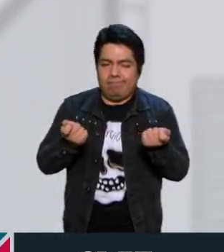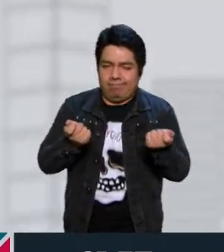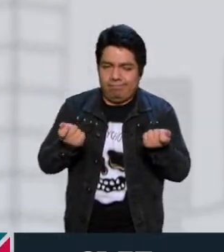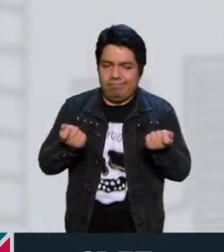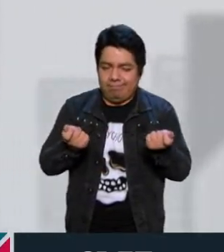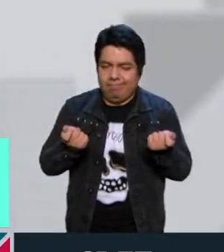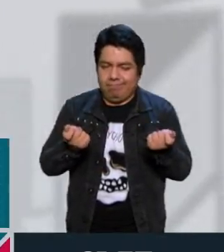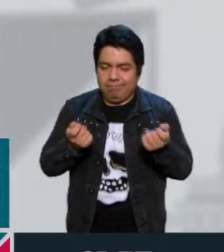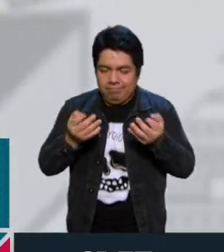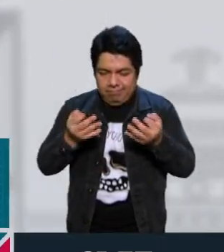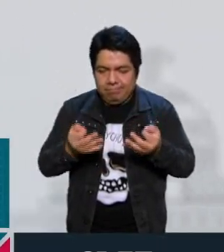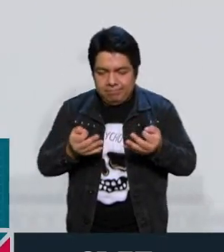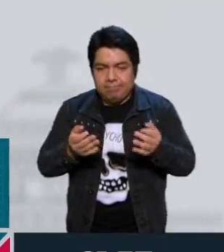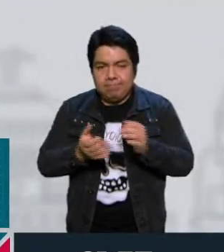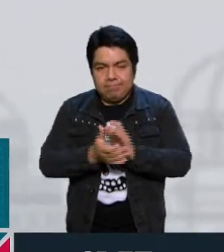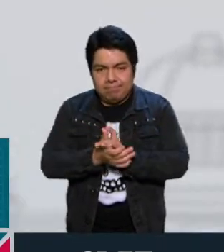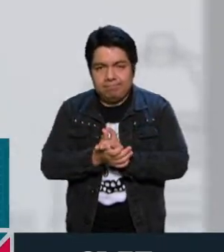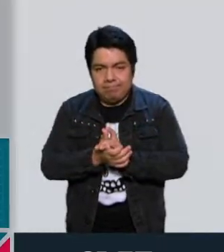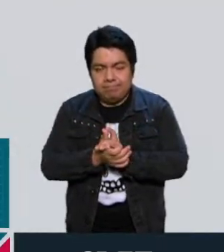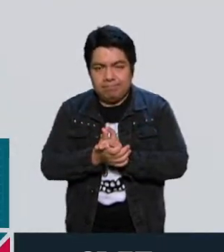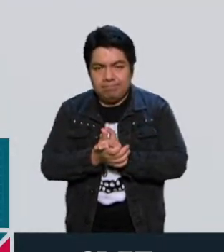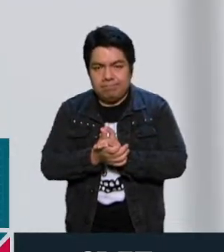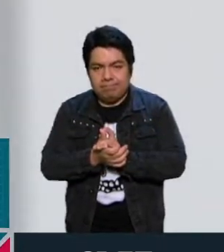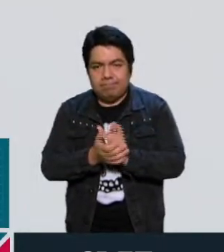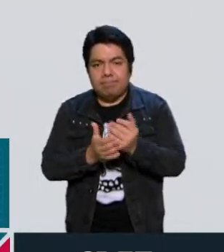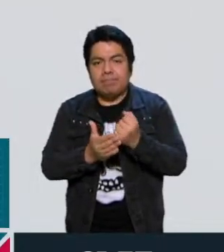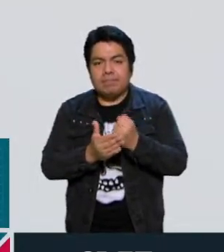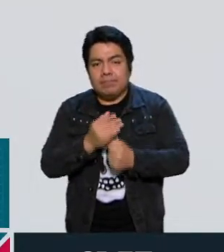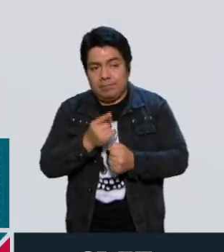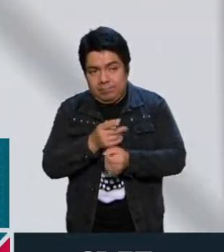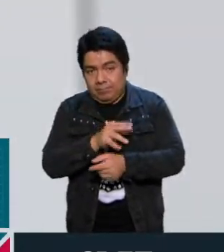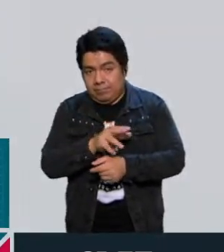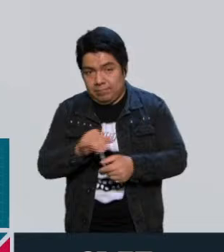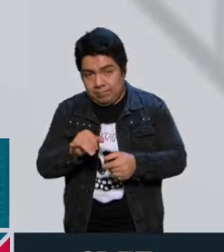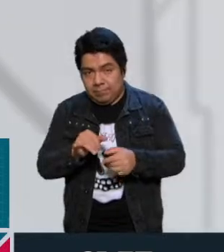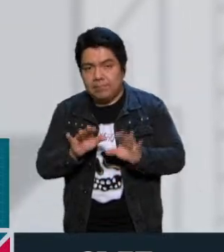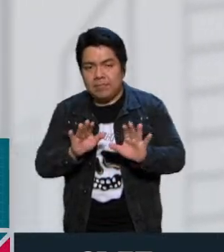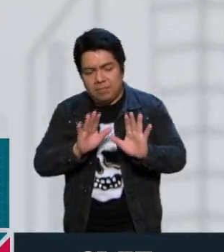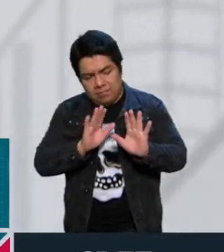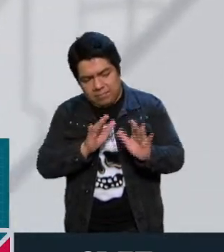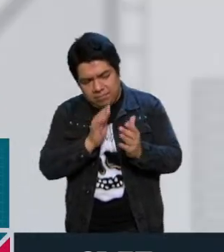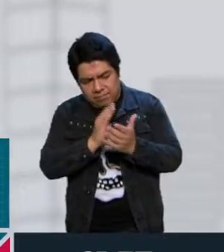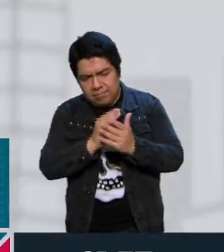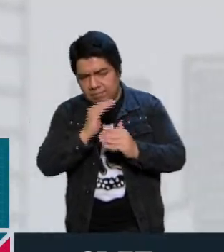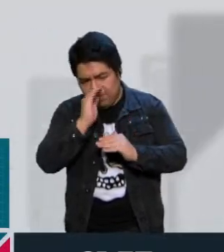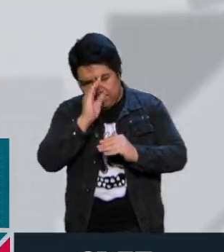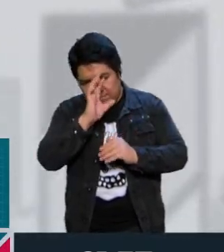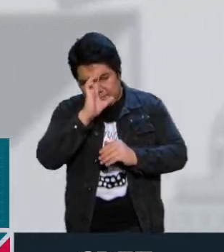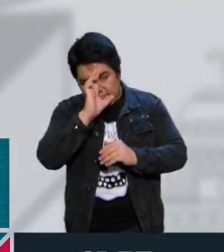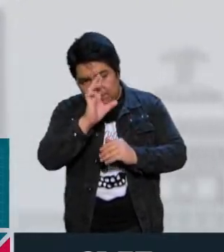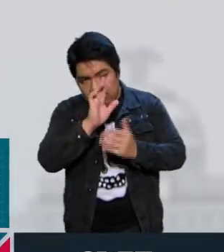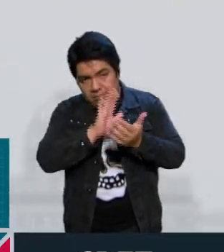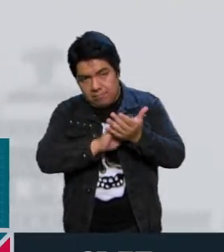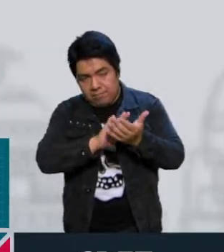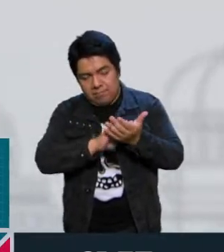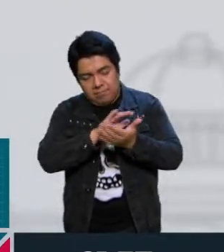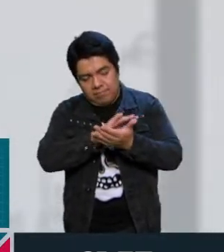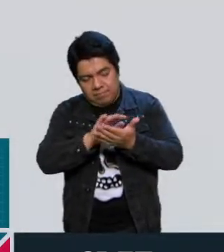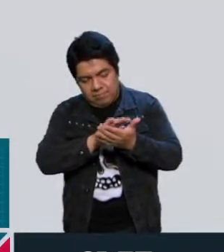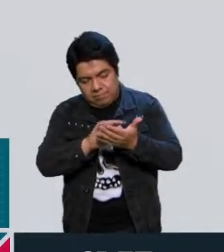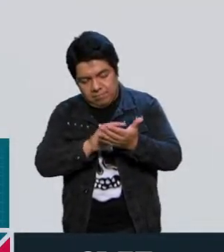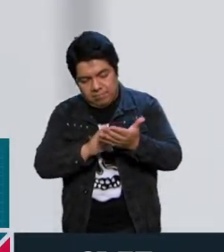términos más técnicos, que lo conducente era hacer lo que hizo, una nota diplomática. En esa nota diplomática se hace